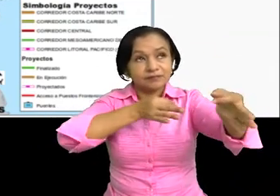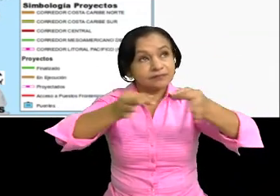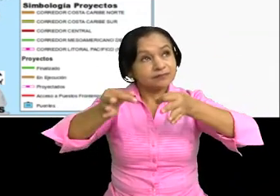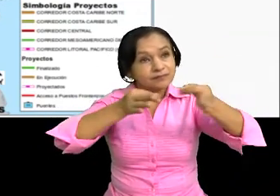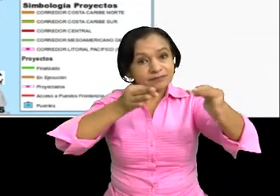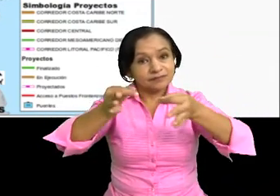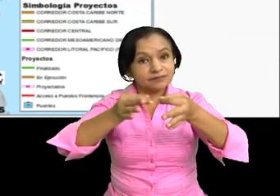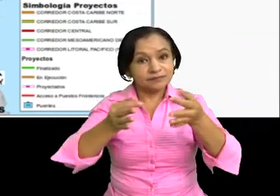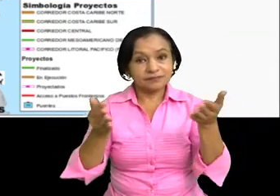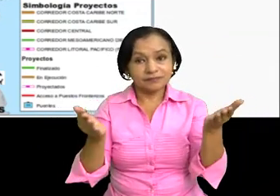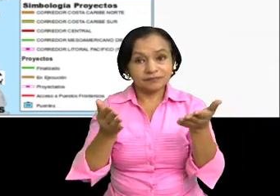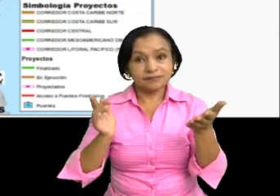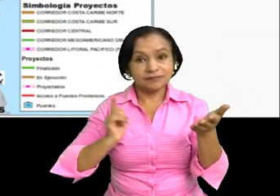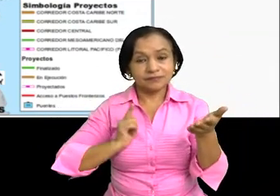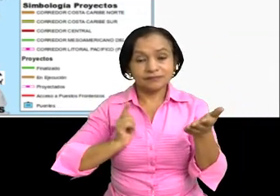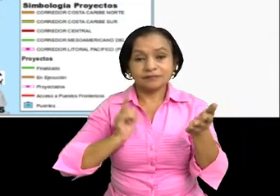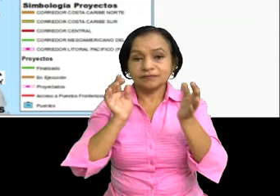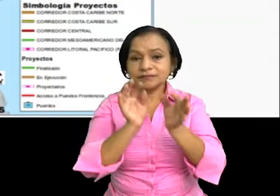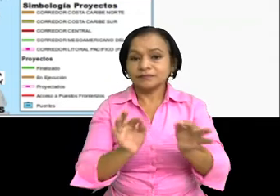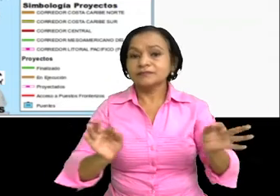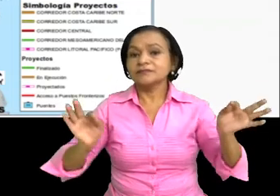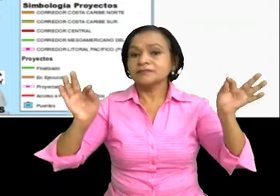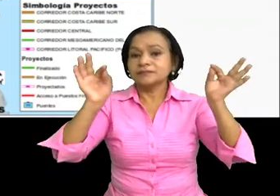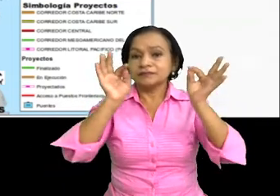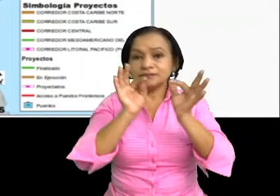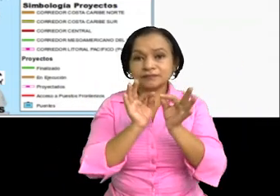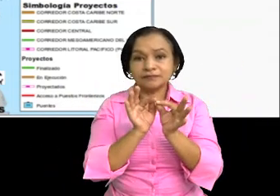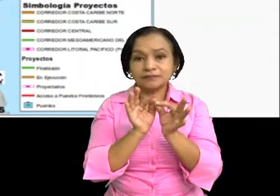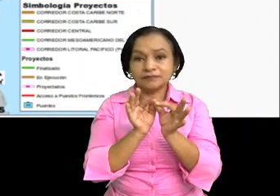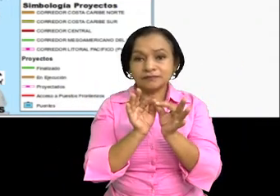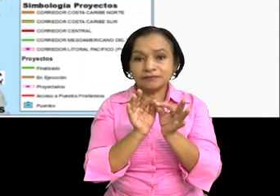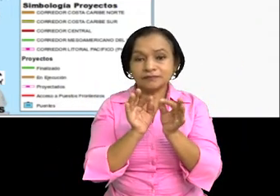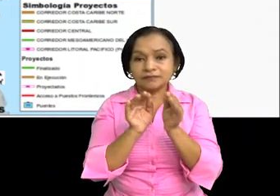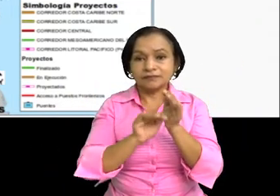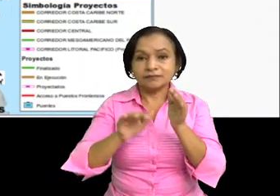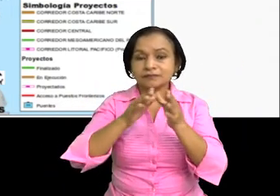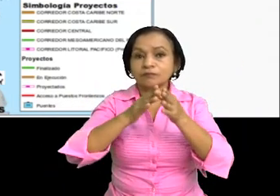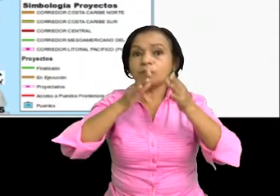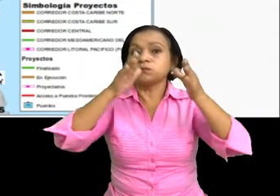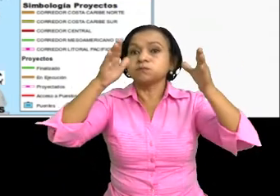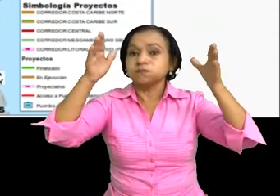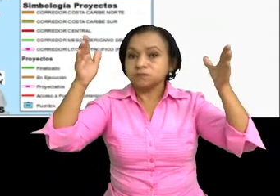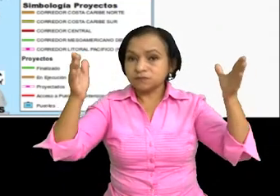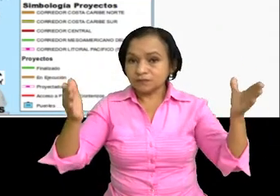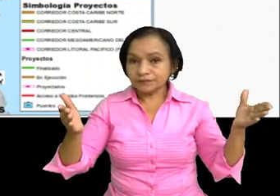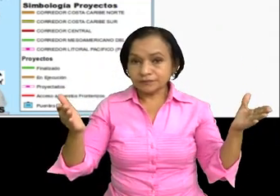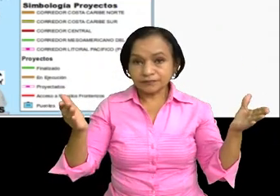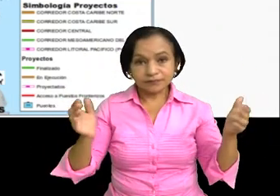tienen un enorme impacto en la expansión